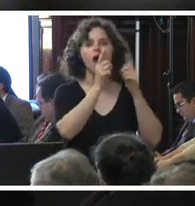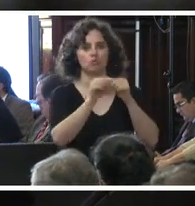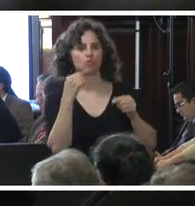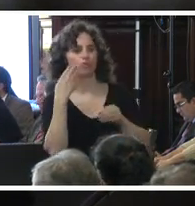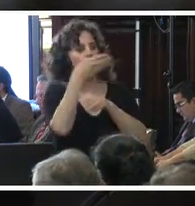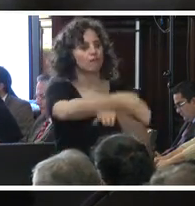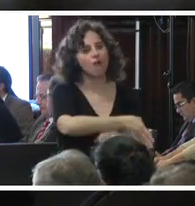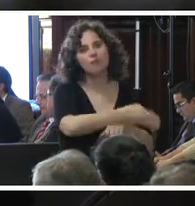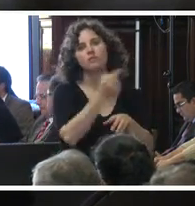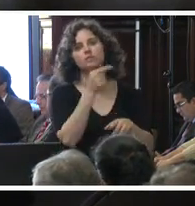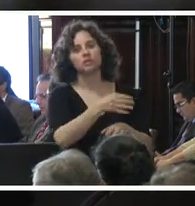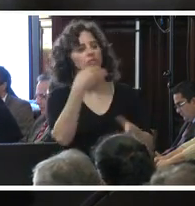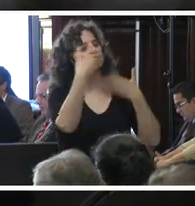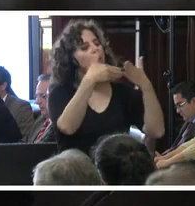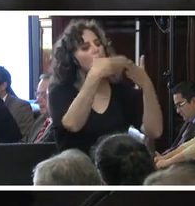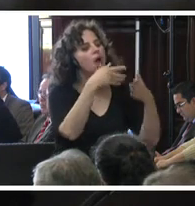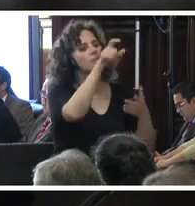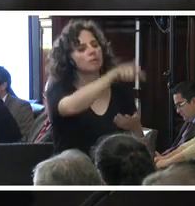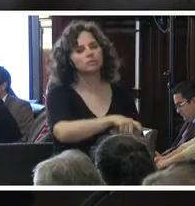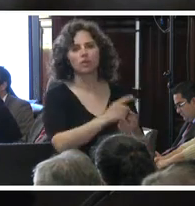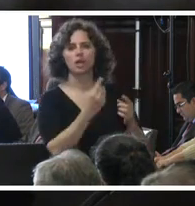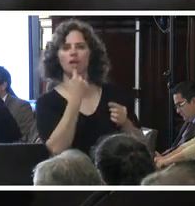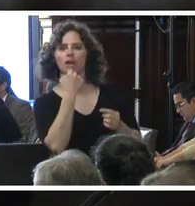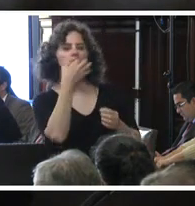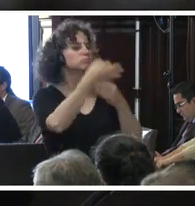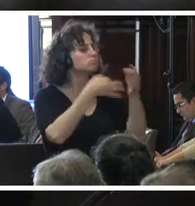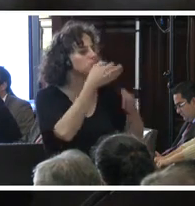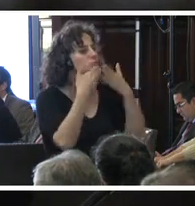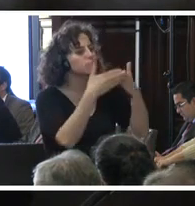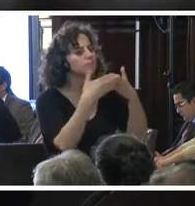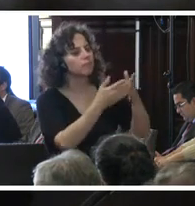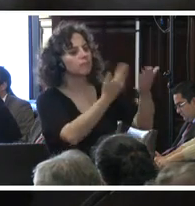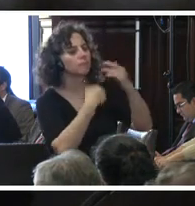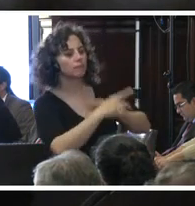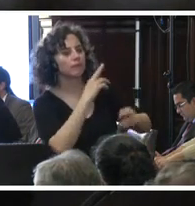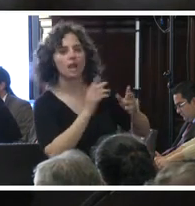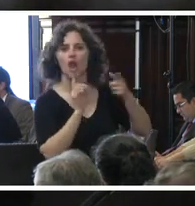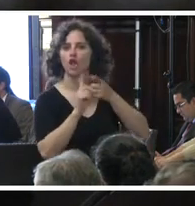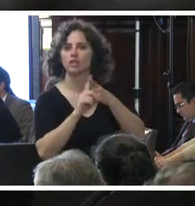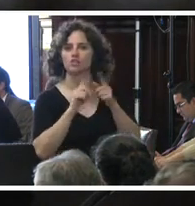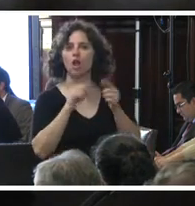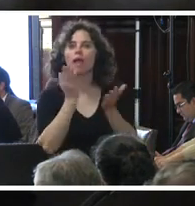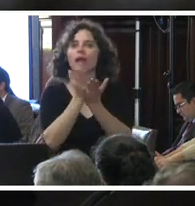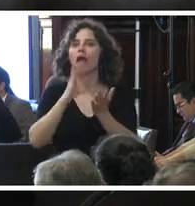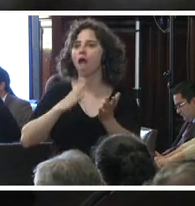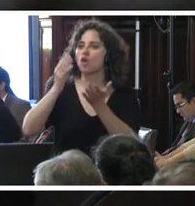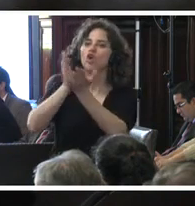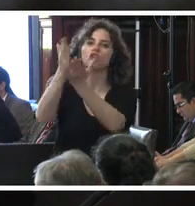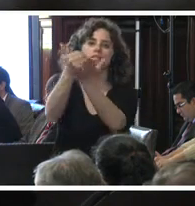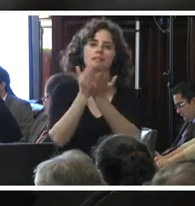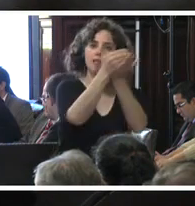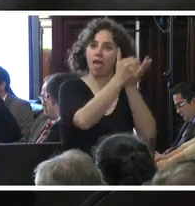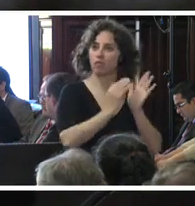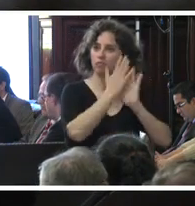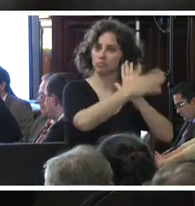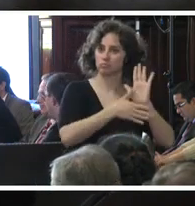nosotros acudimos y los interrogamos, los declaramos, gracias a la coordinación que existe con otros estados. Respecto a